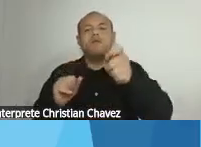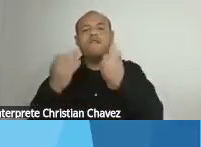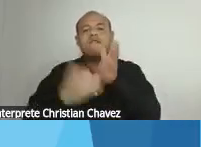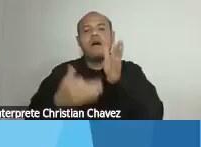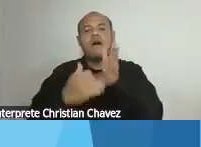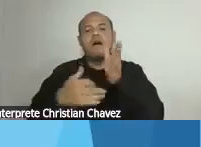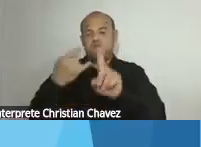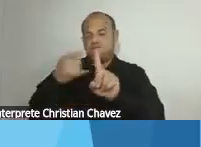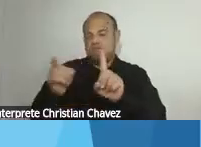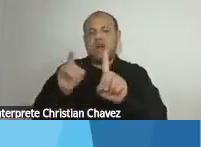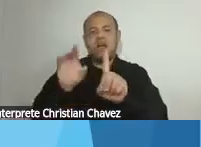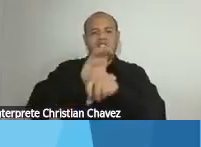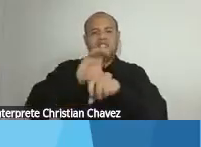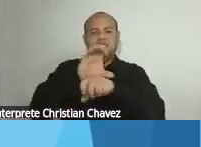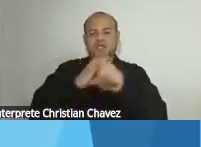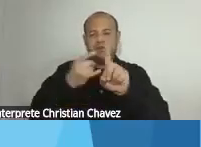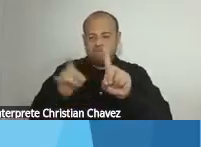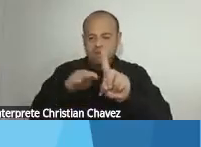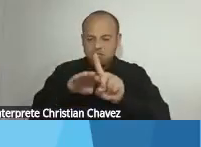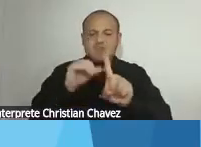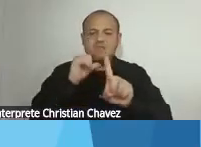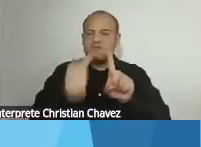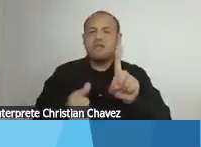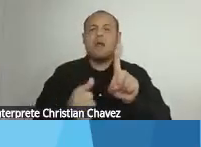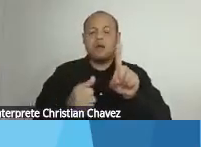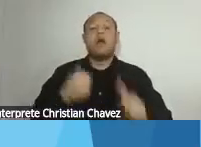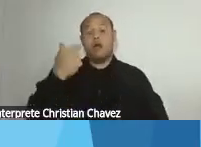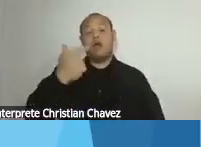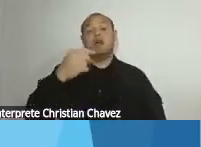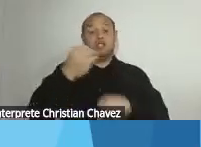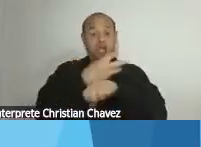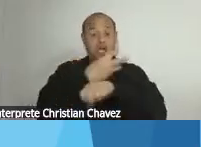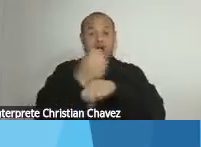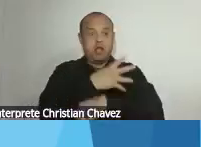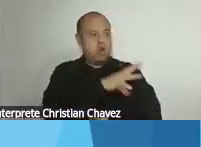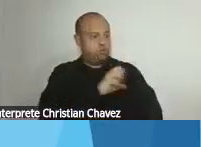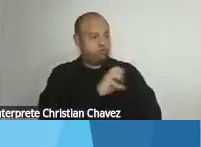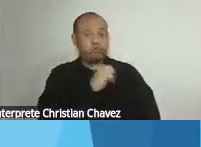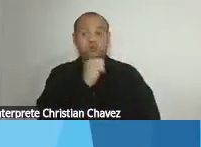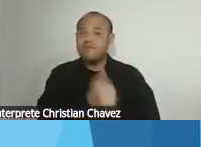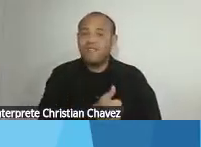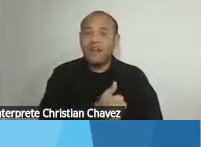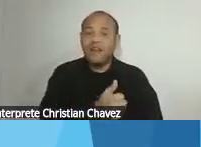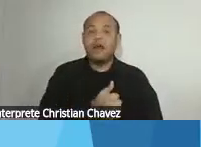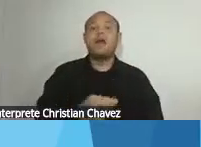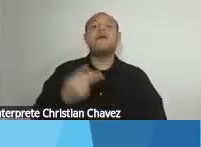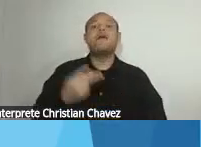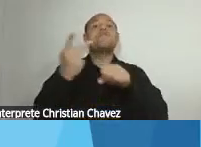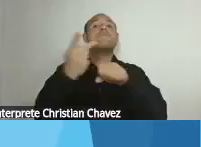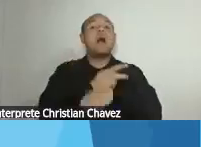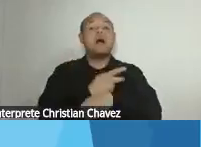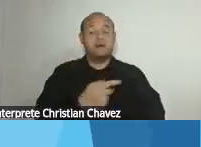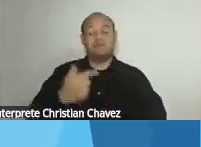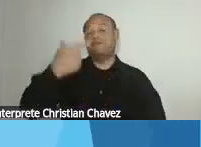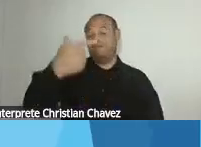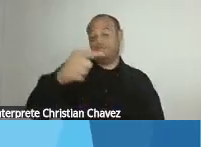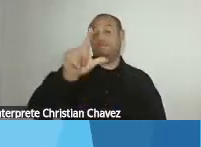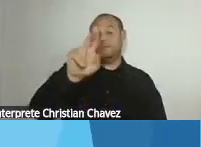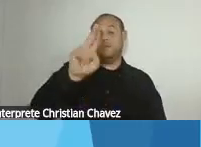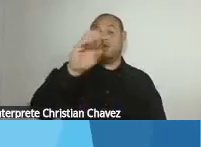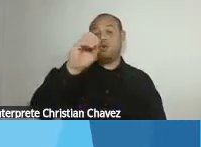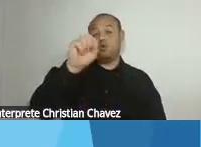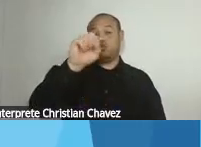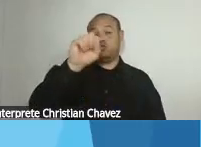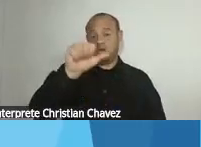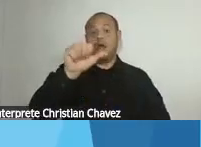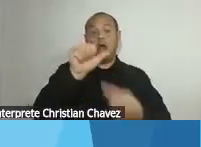entrar la glucosa de la sangre. Entonces, ¿qué va a pasar aquí en la resistencia a la insulina? La glucosa se va a acumular en la sangre,